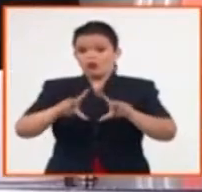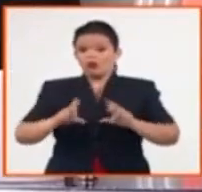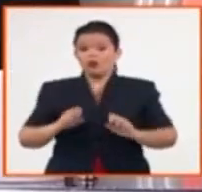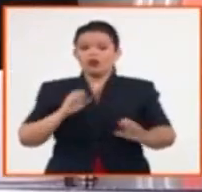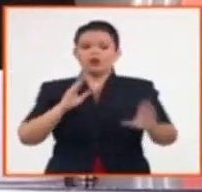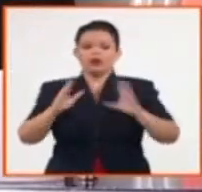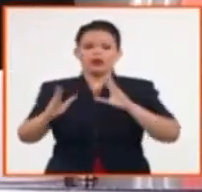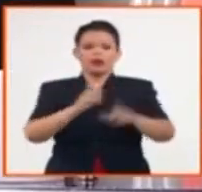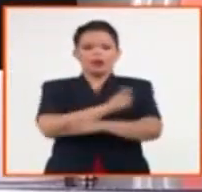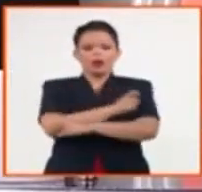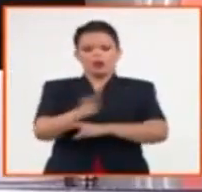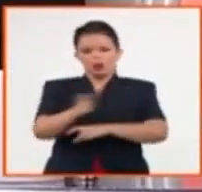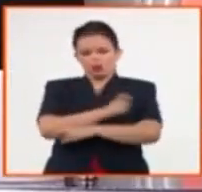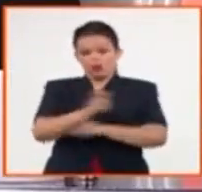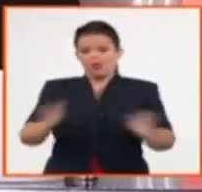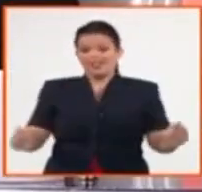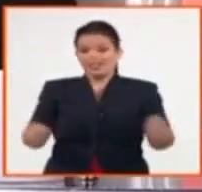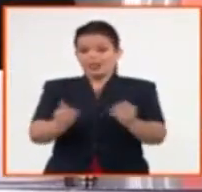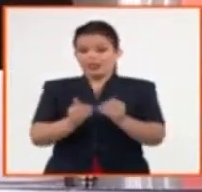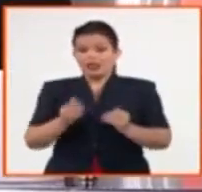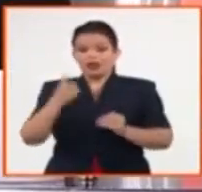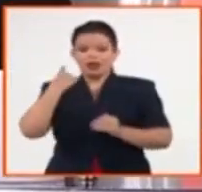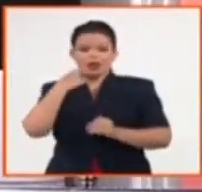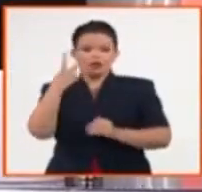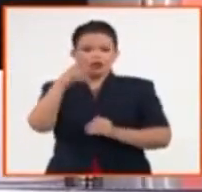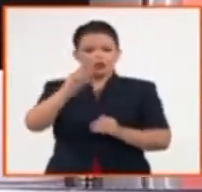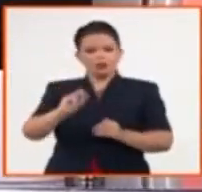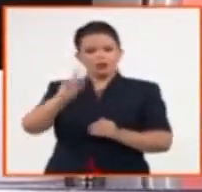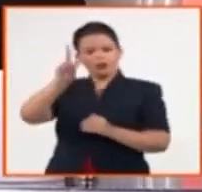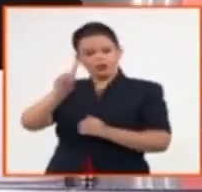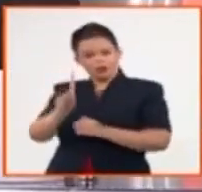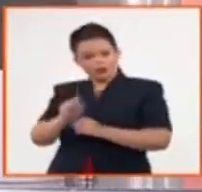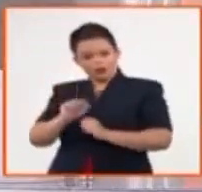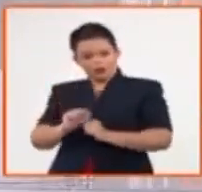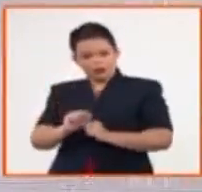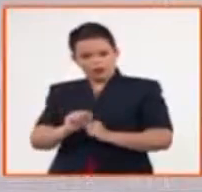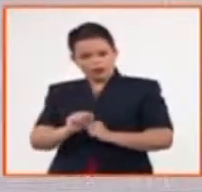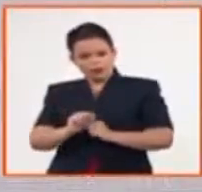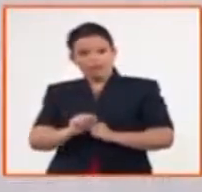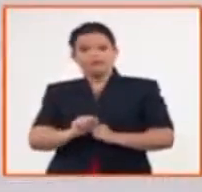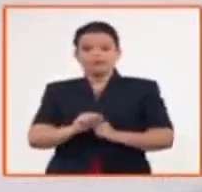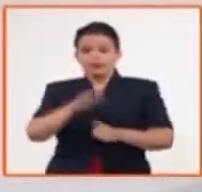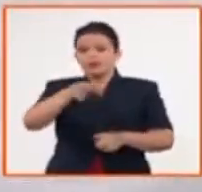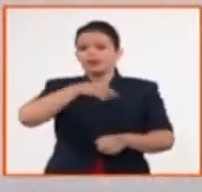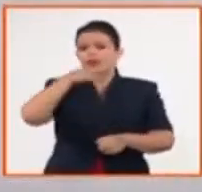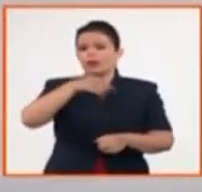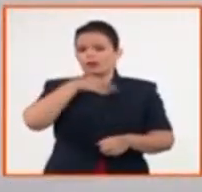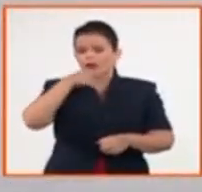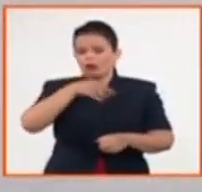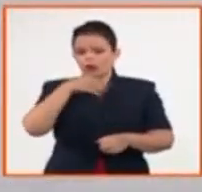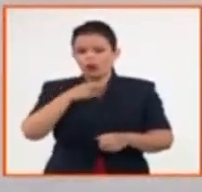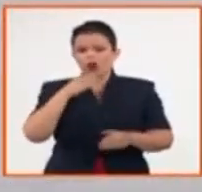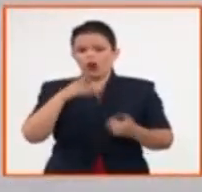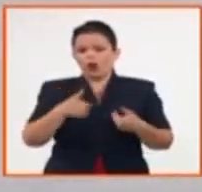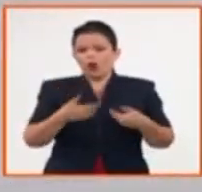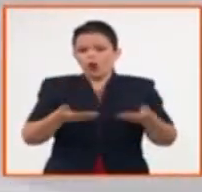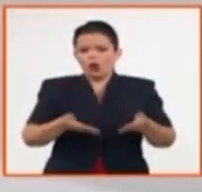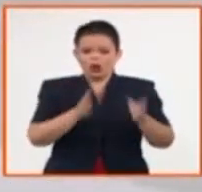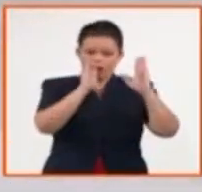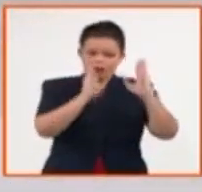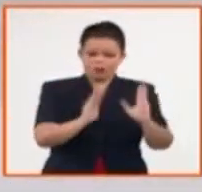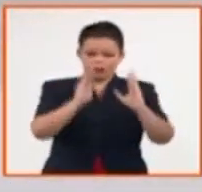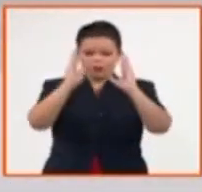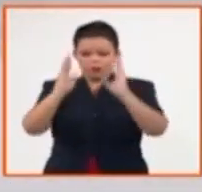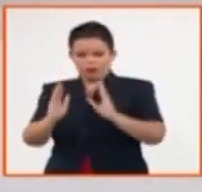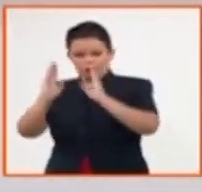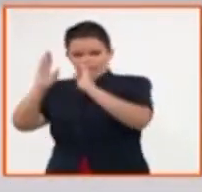curso 2021, que vamos a decidir, como bien se observó en las láminas, 19 semanas el primer grupo, 16 el resto de los grupos, y cómo vamos a organizar el